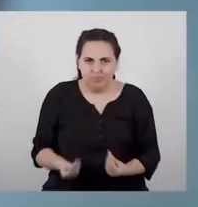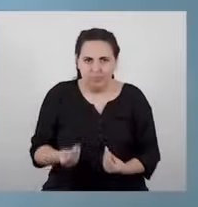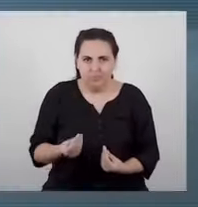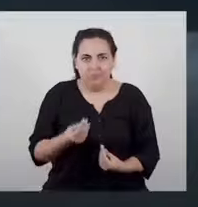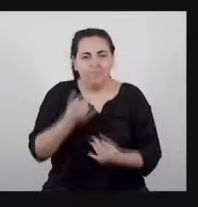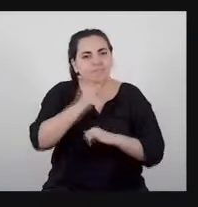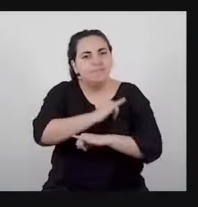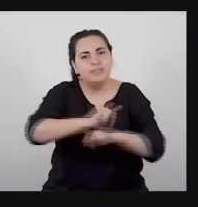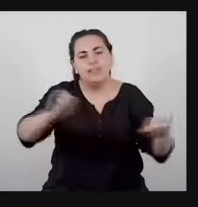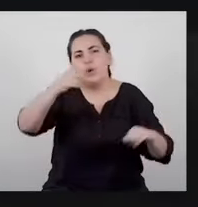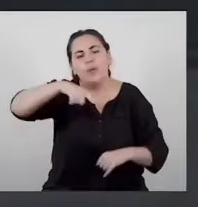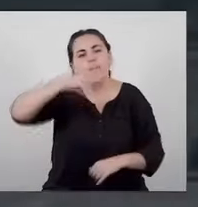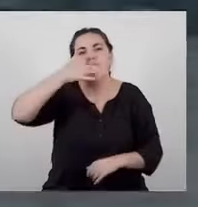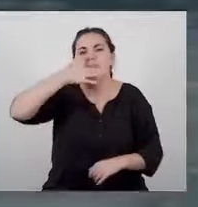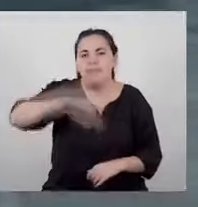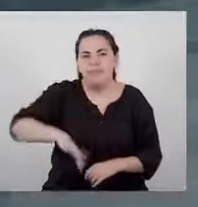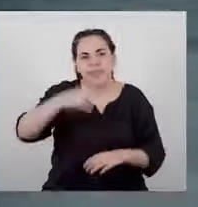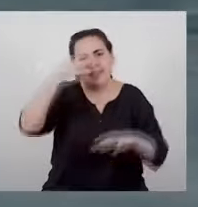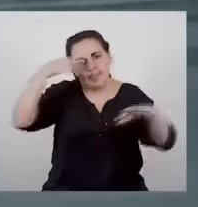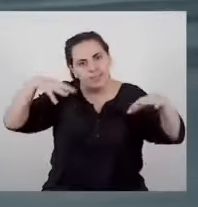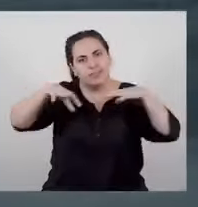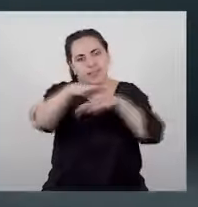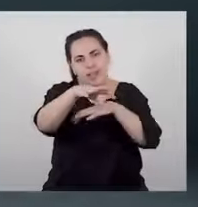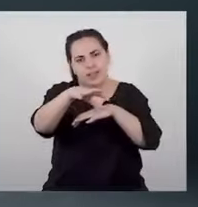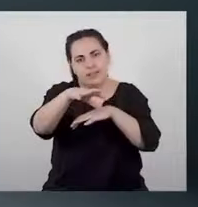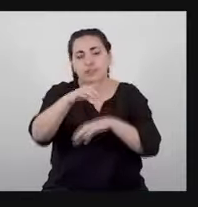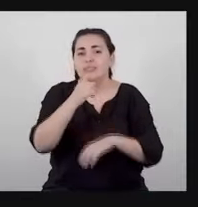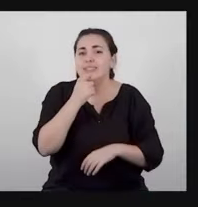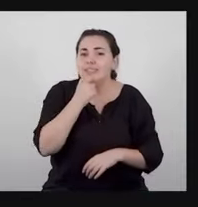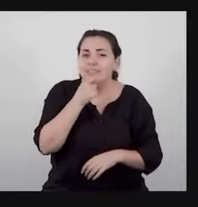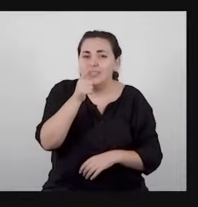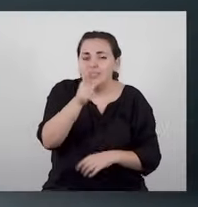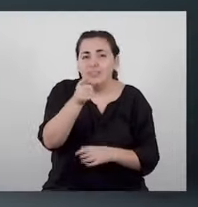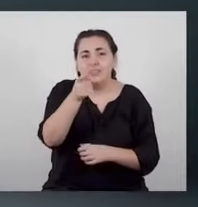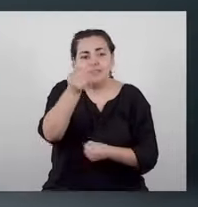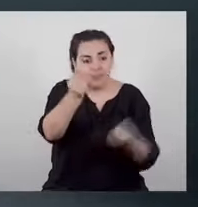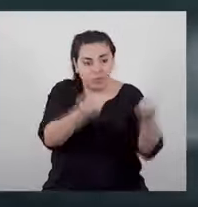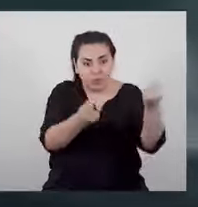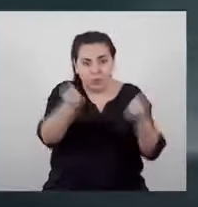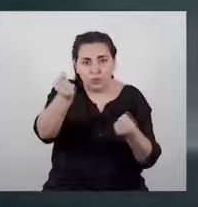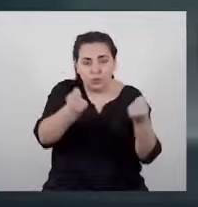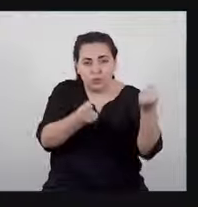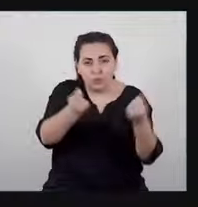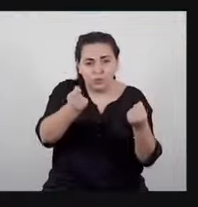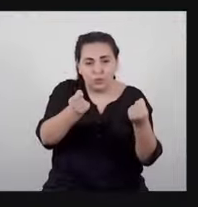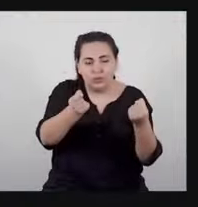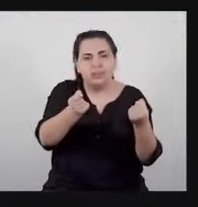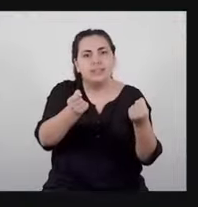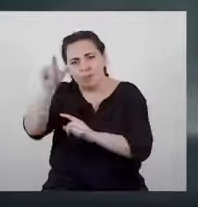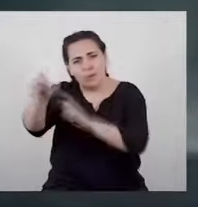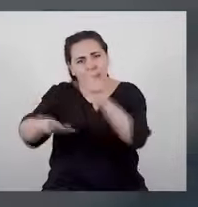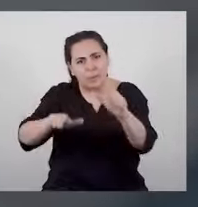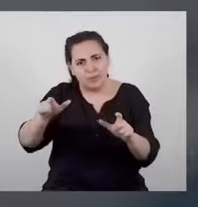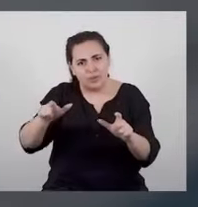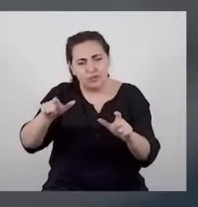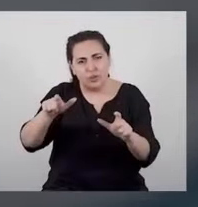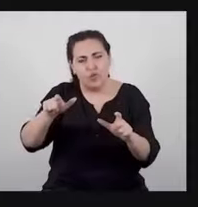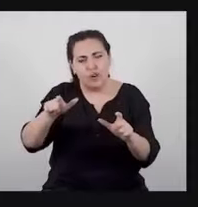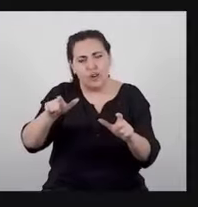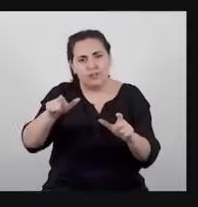nos podemos convertir en un asesino al volante tenemos que respetarnos la palabra principal es el respeto si